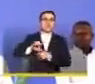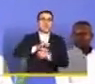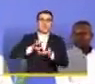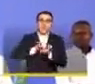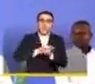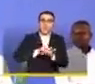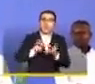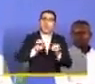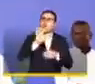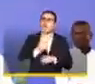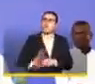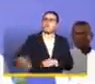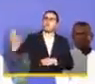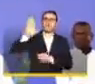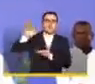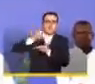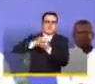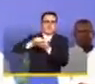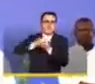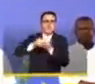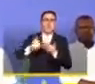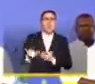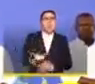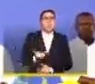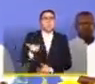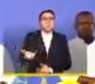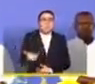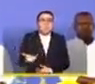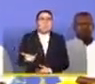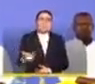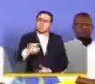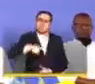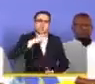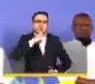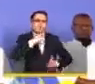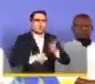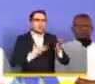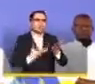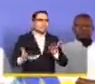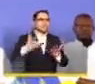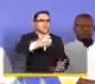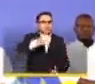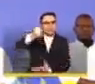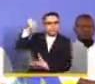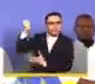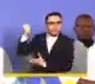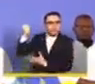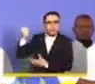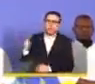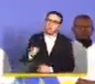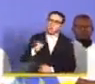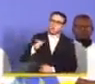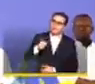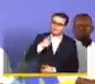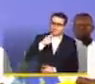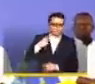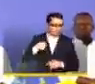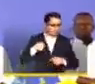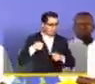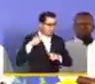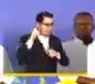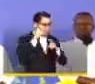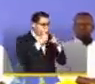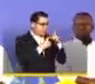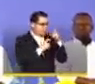o el estado de Nueva York vive parcialmente de ellos. Y fue por ahí por donde comenzó